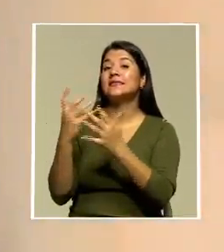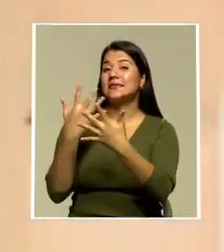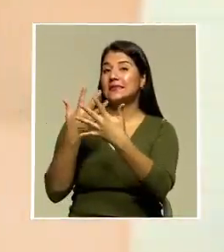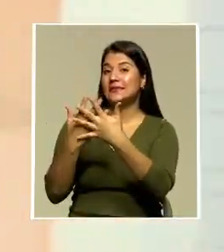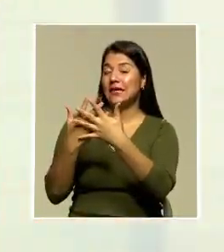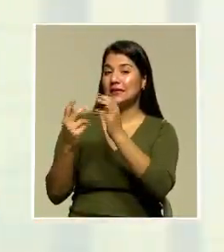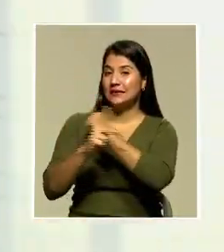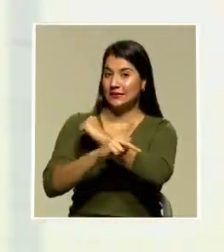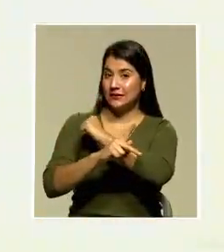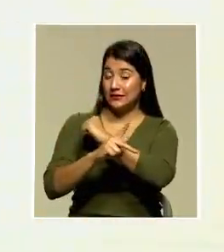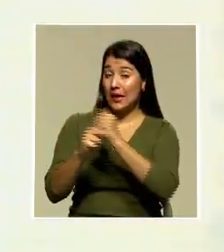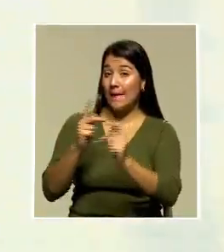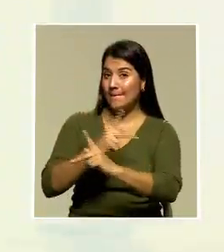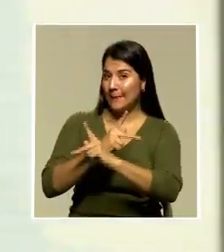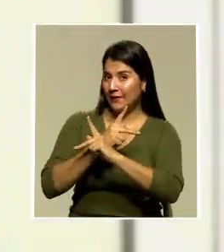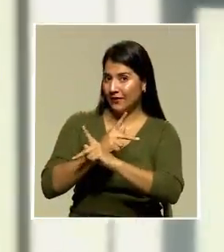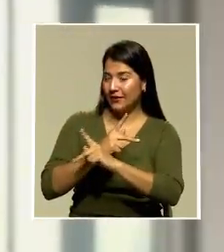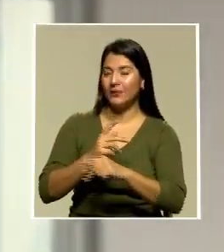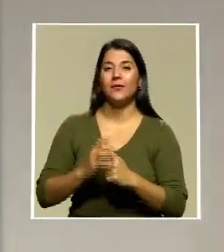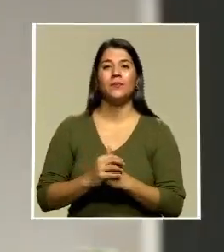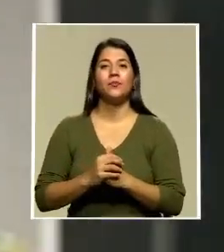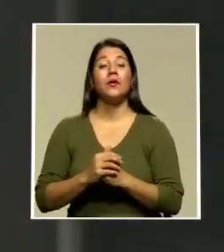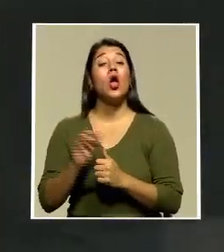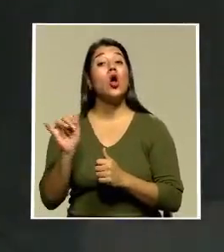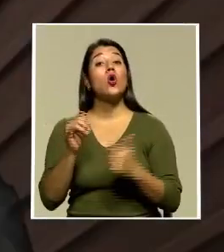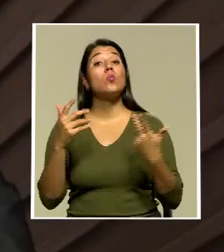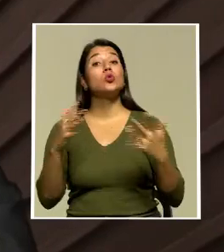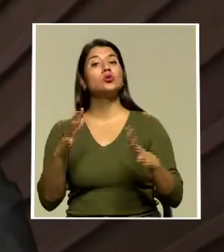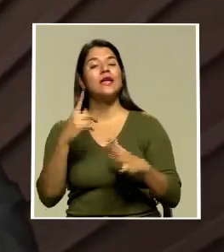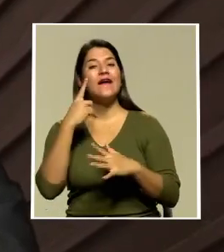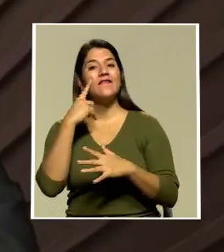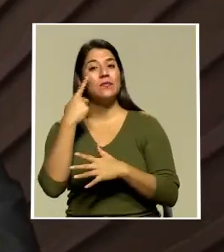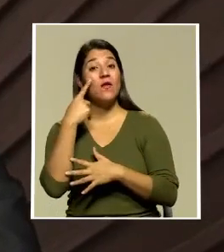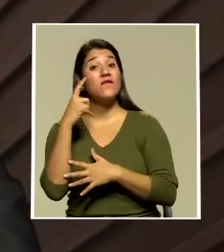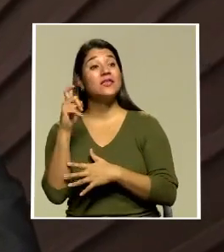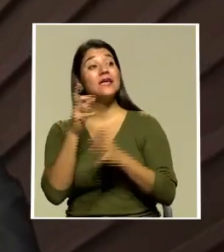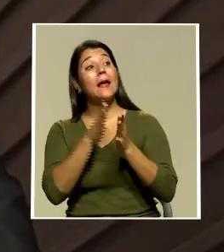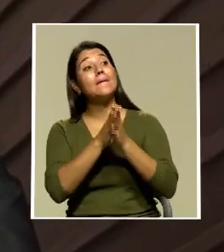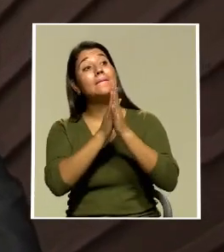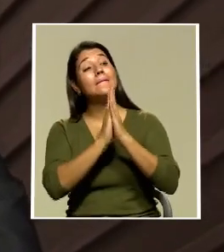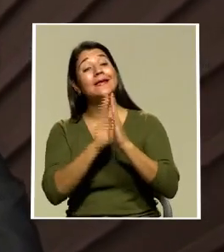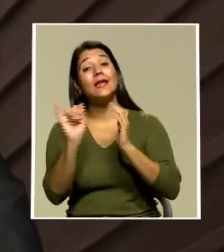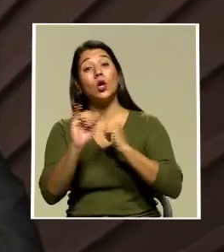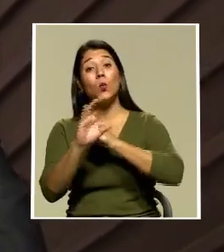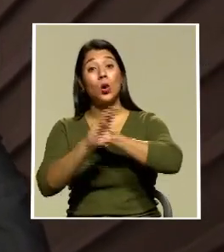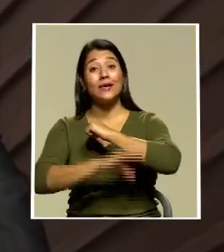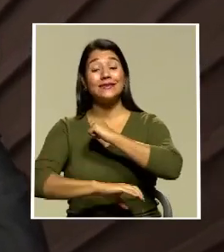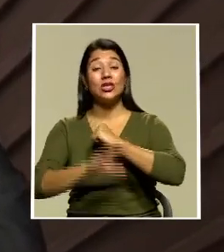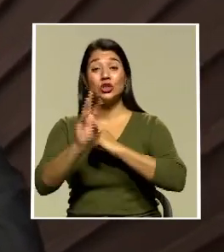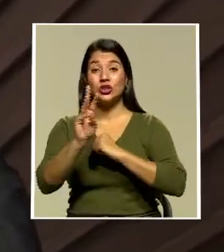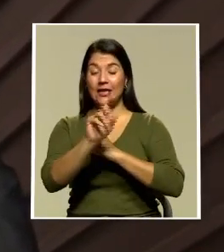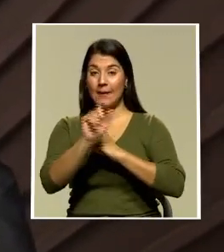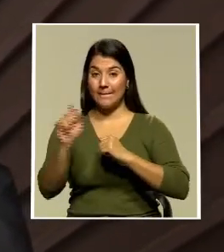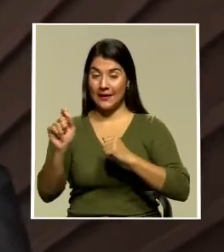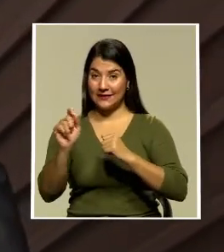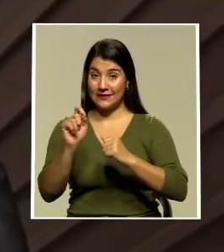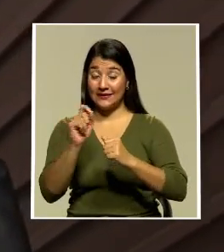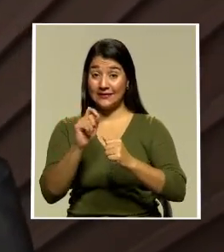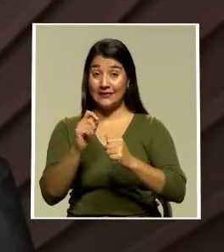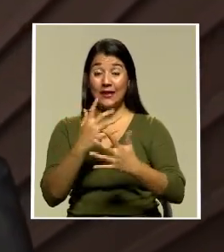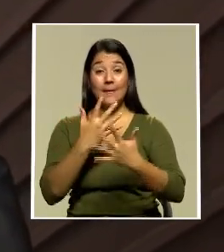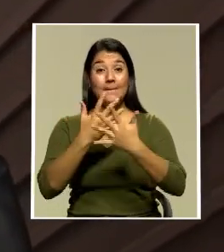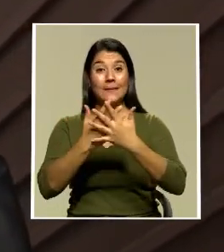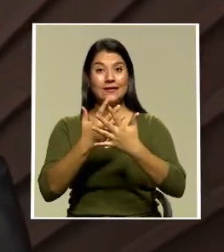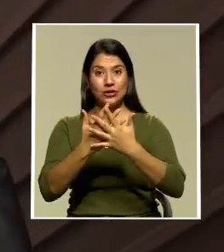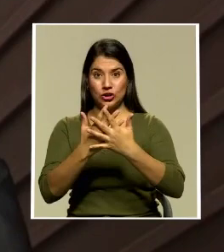se había previsto, la Fiscalía lo que ha gestionado es una solicitud de 6 meses de prisión preventiva, indicando que don Mauricio no